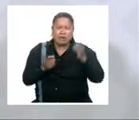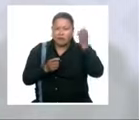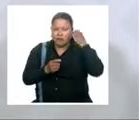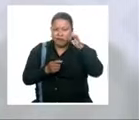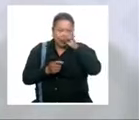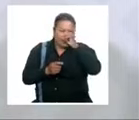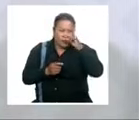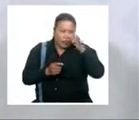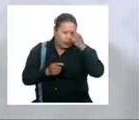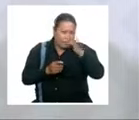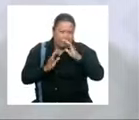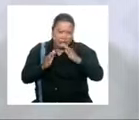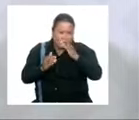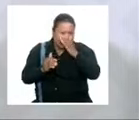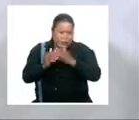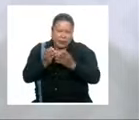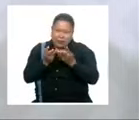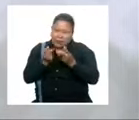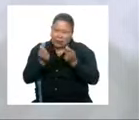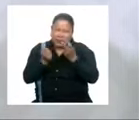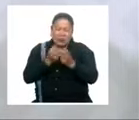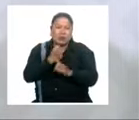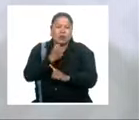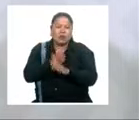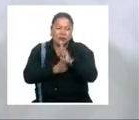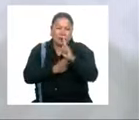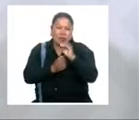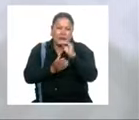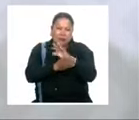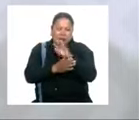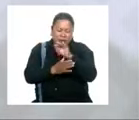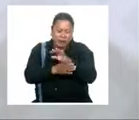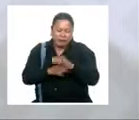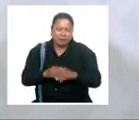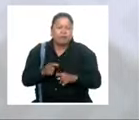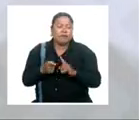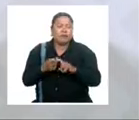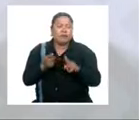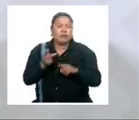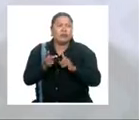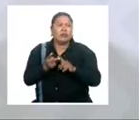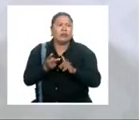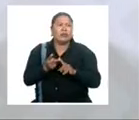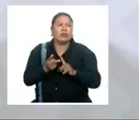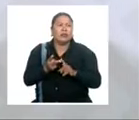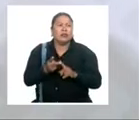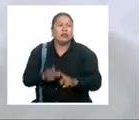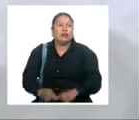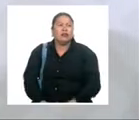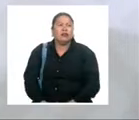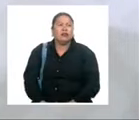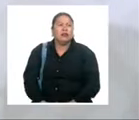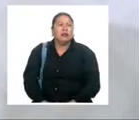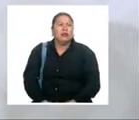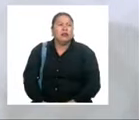para concluir con este problema que teníamos. Y con respecto…